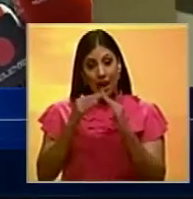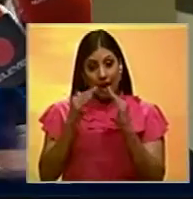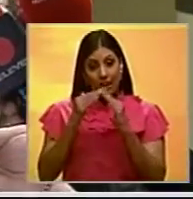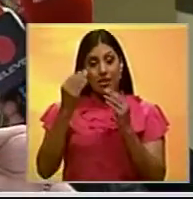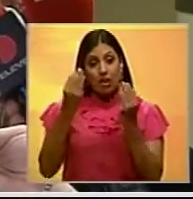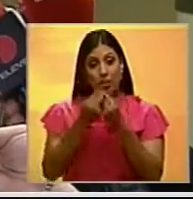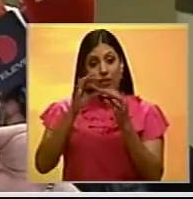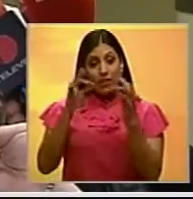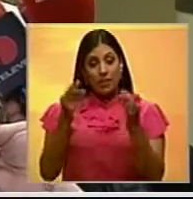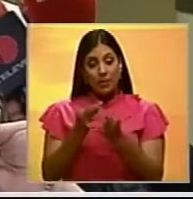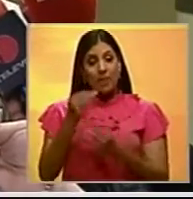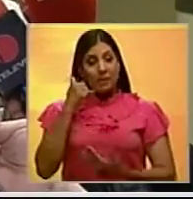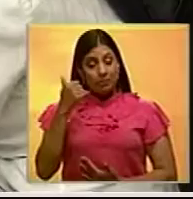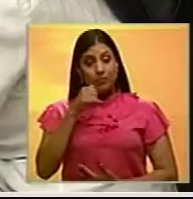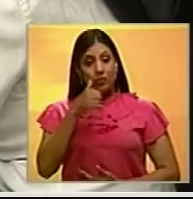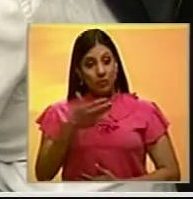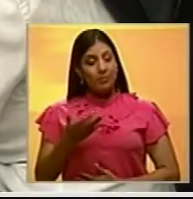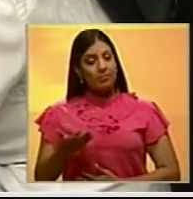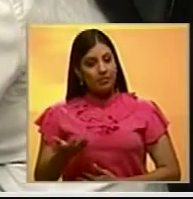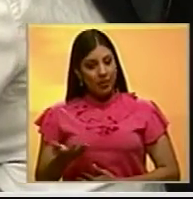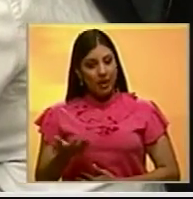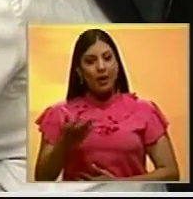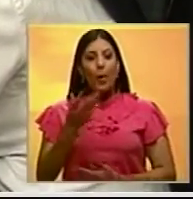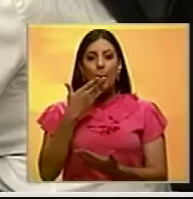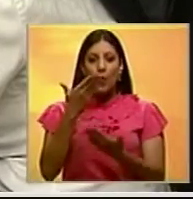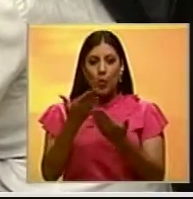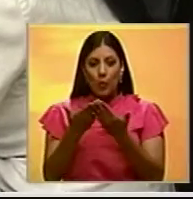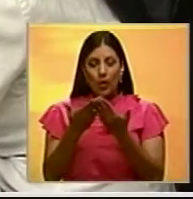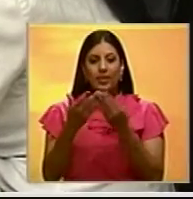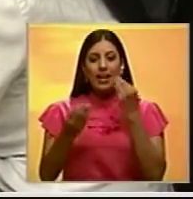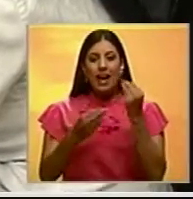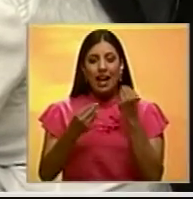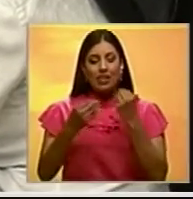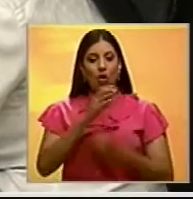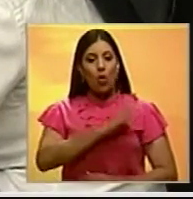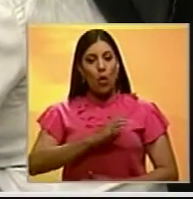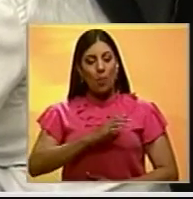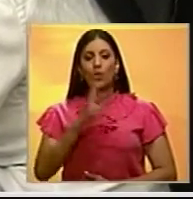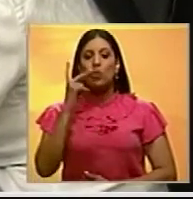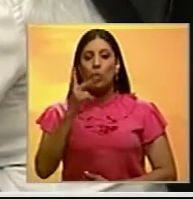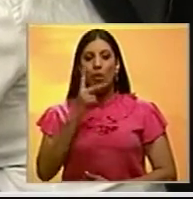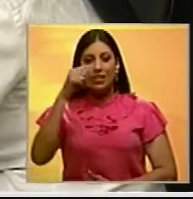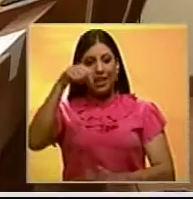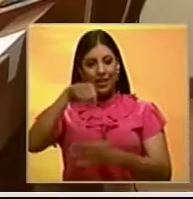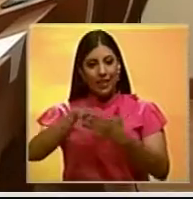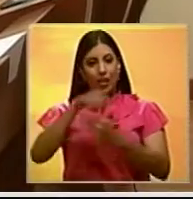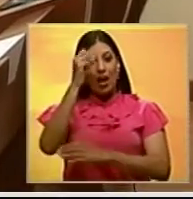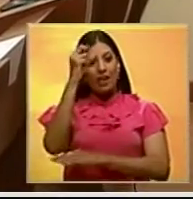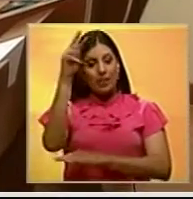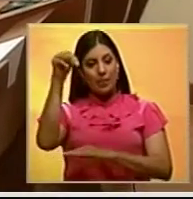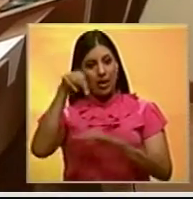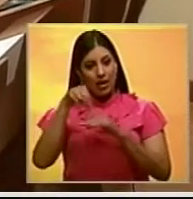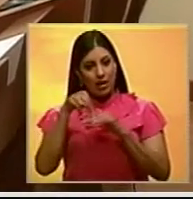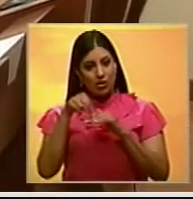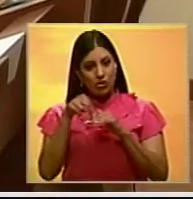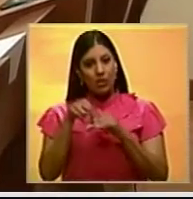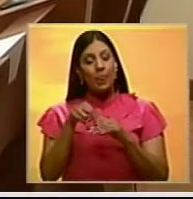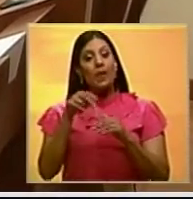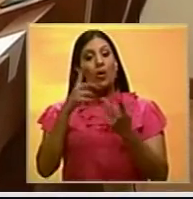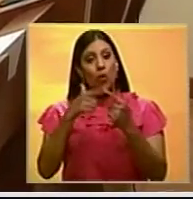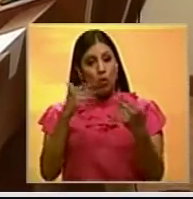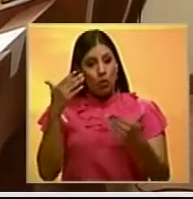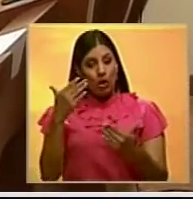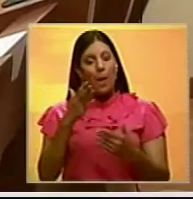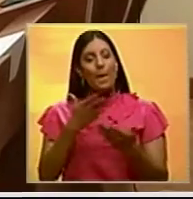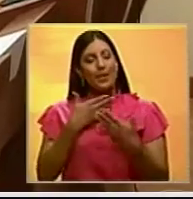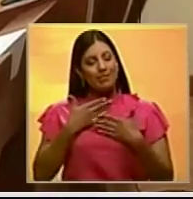con su familia. La esposa de Braulio Jatar presentó el caso a la Comisión de Política Interior de la Asamblea Nacional, instancia